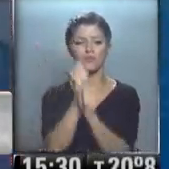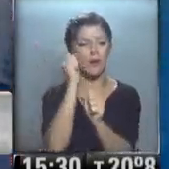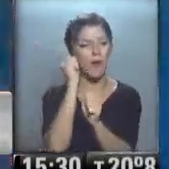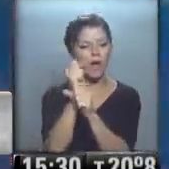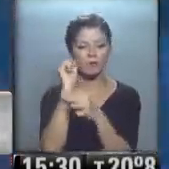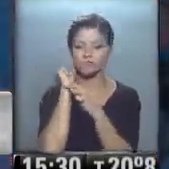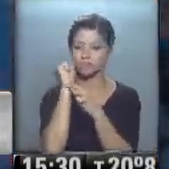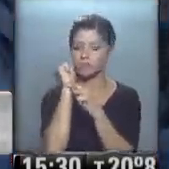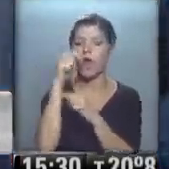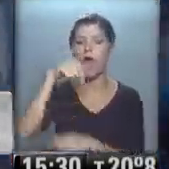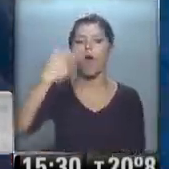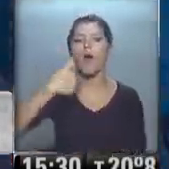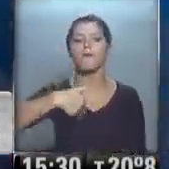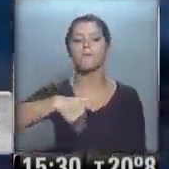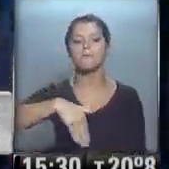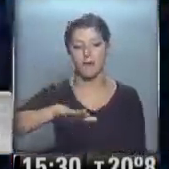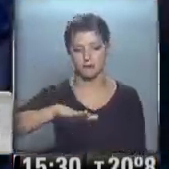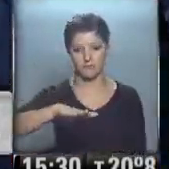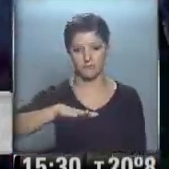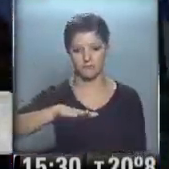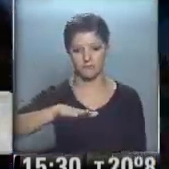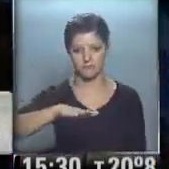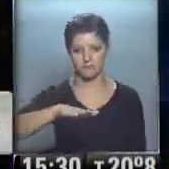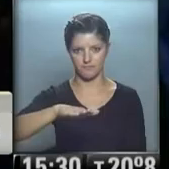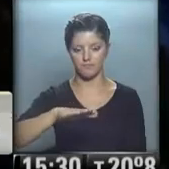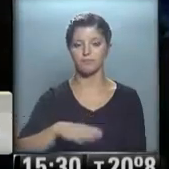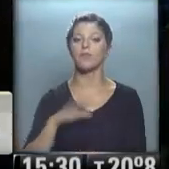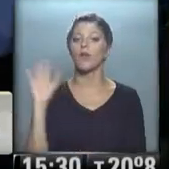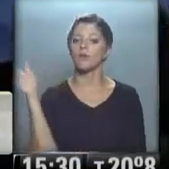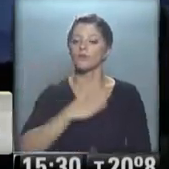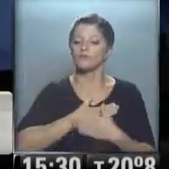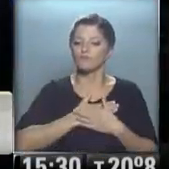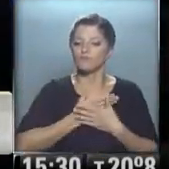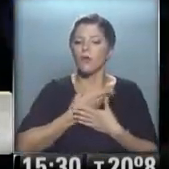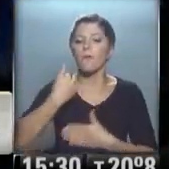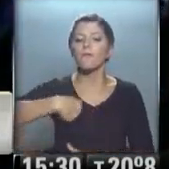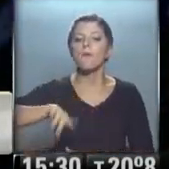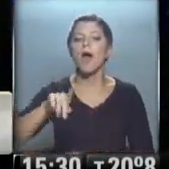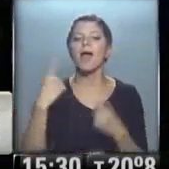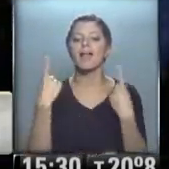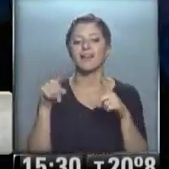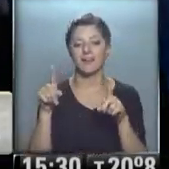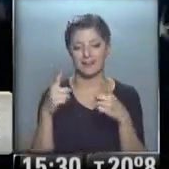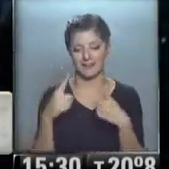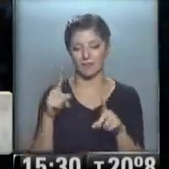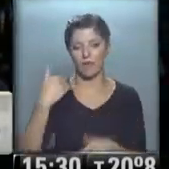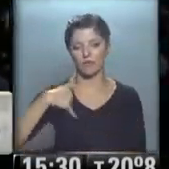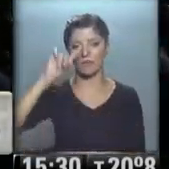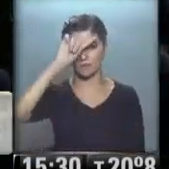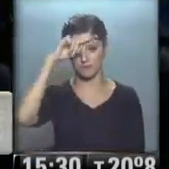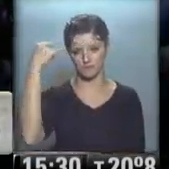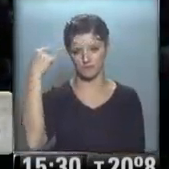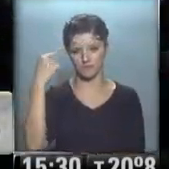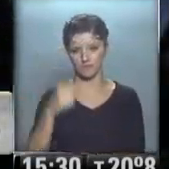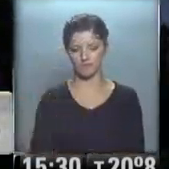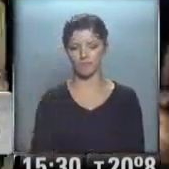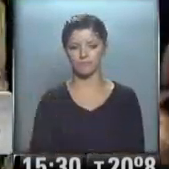vamos a entonar a continuación con todo nuestro corazón las estrofas de nuestro himno nacional argentino.